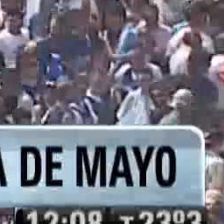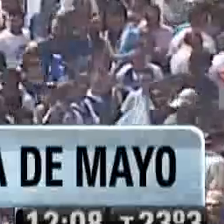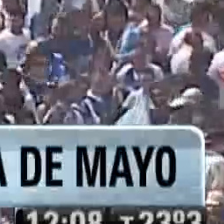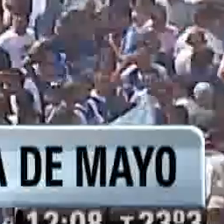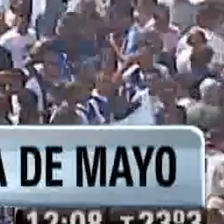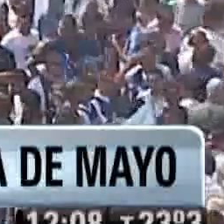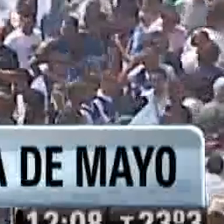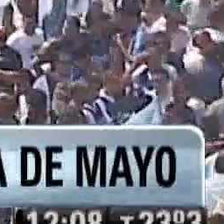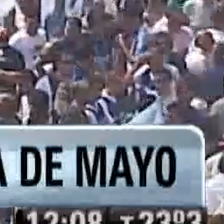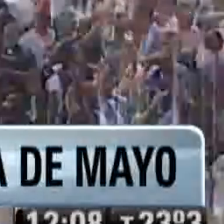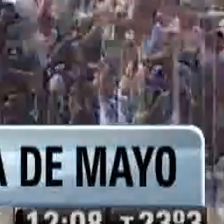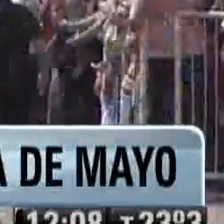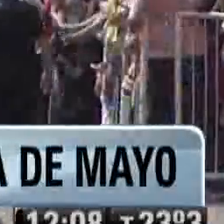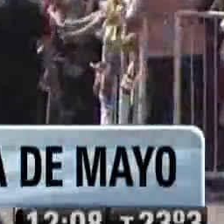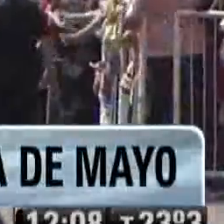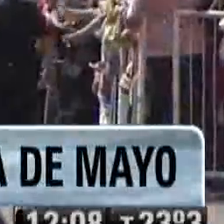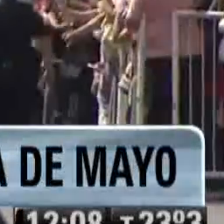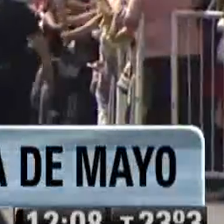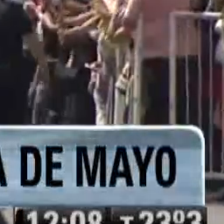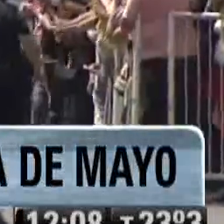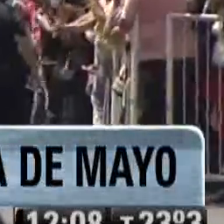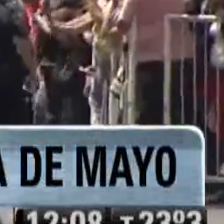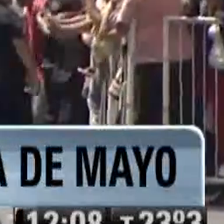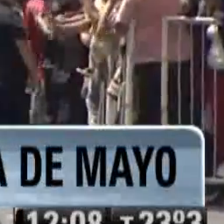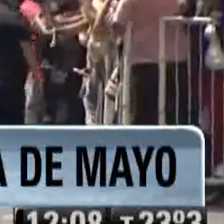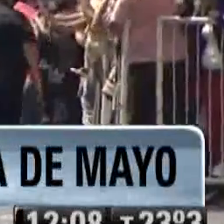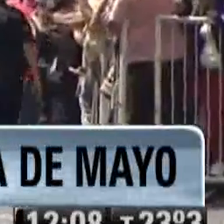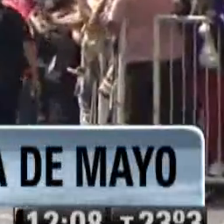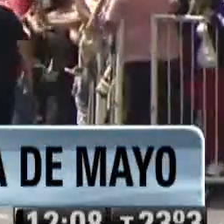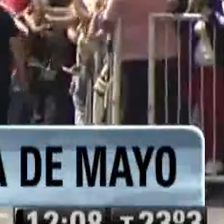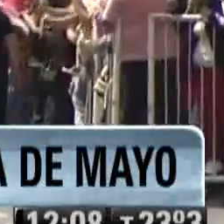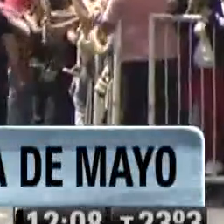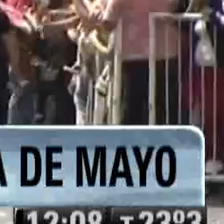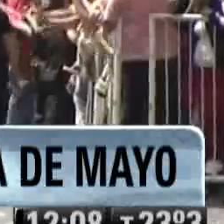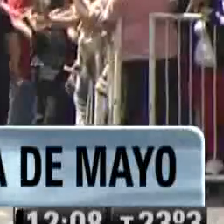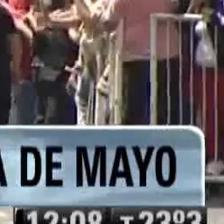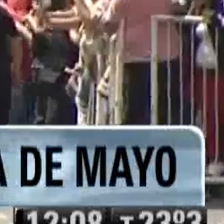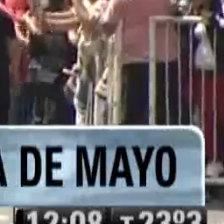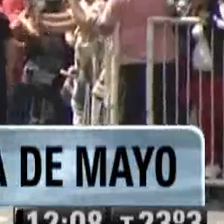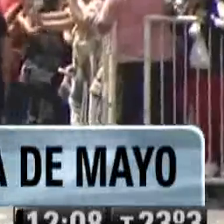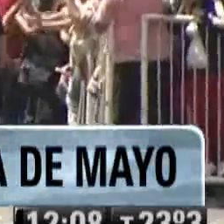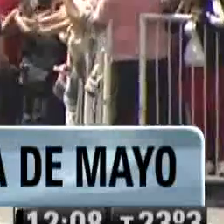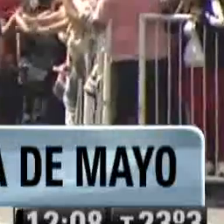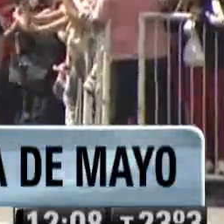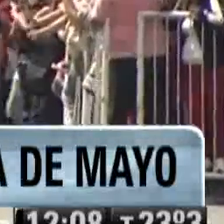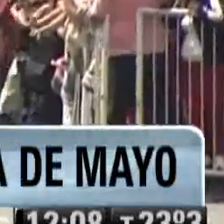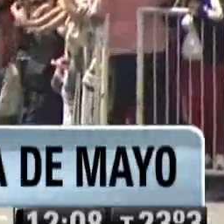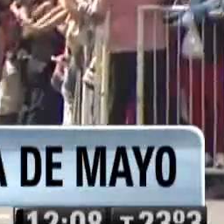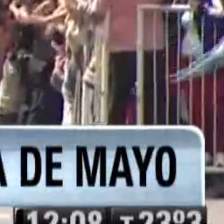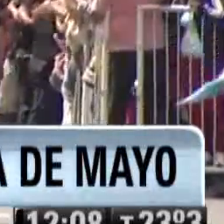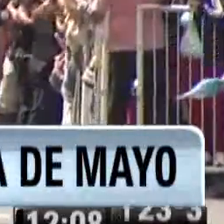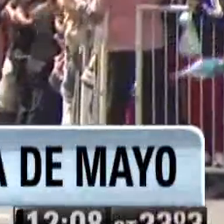132 de sesiones ordinarias del Congreso. Lo está contando lo mismo la locutora oficial. Ahora, todos los años